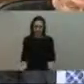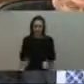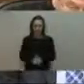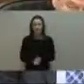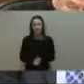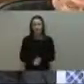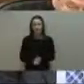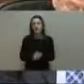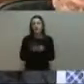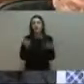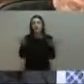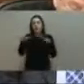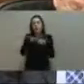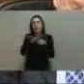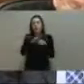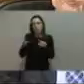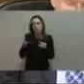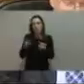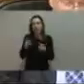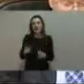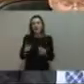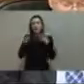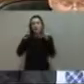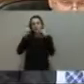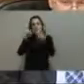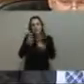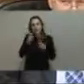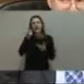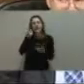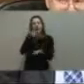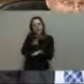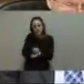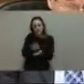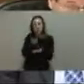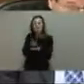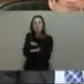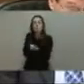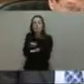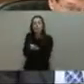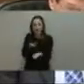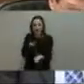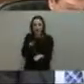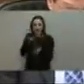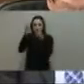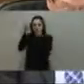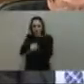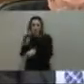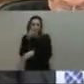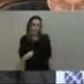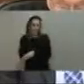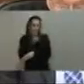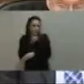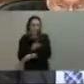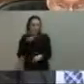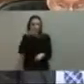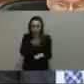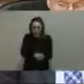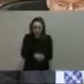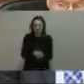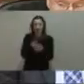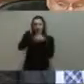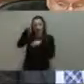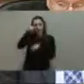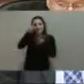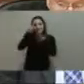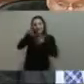El Partido Popular sigue insistiendo y usted sigue mintiendo. Aquí tiene que haber responsables